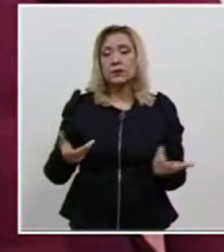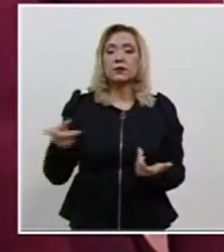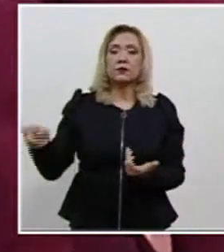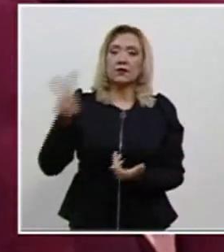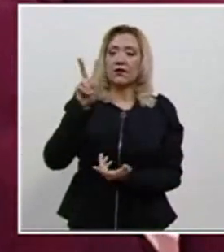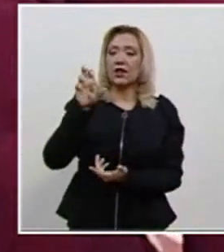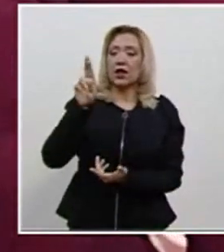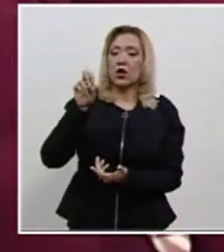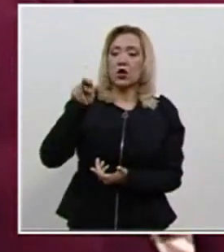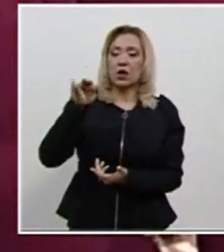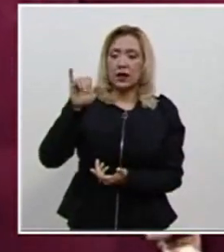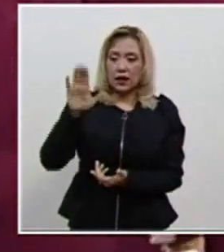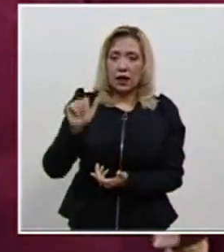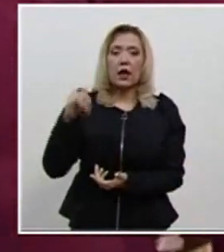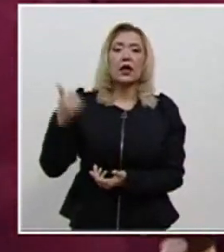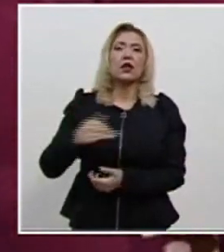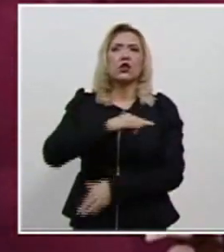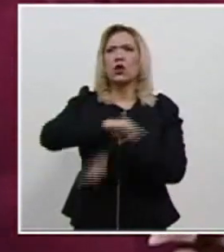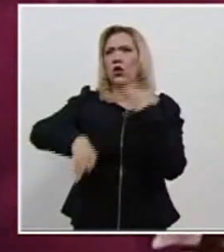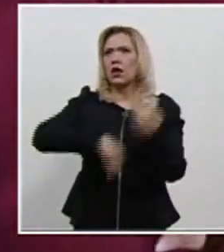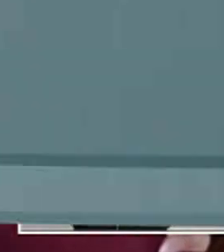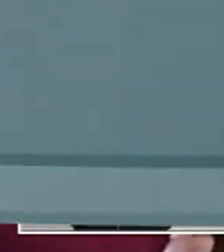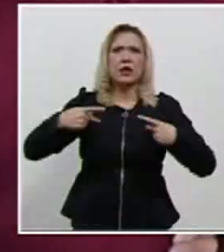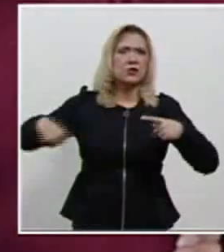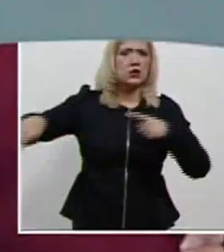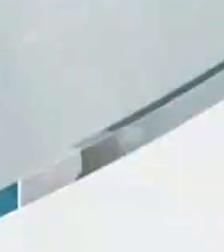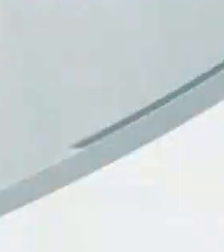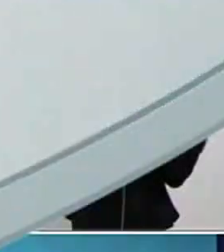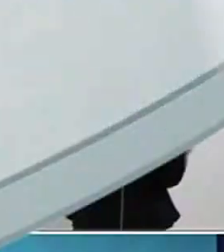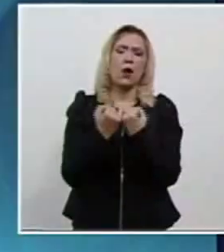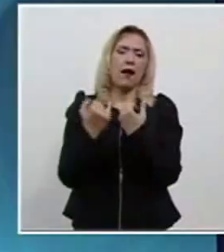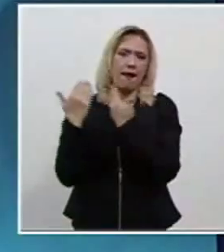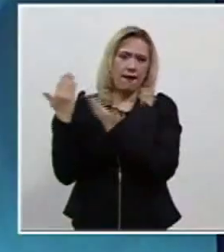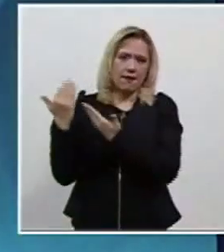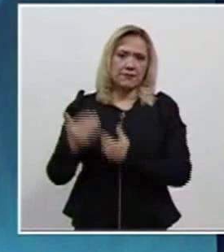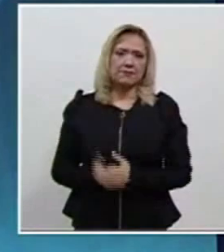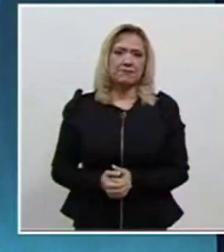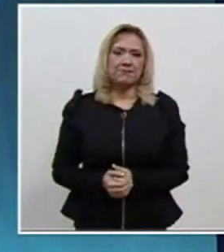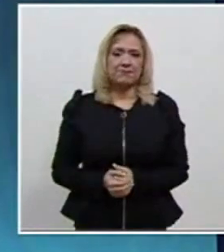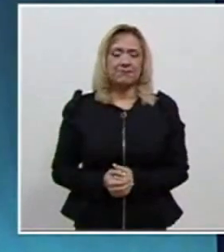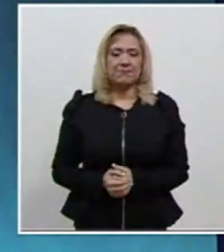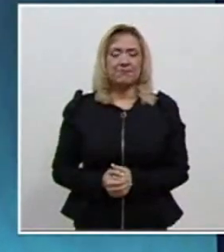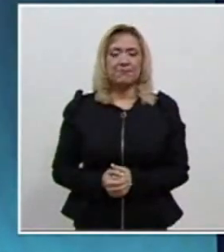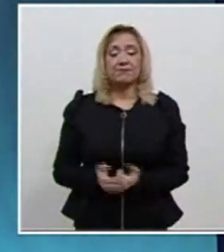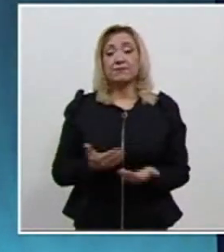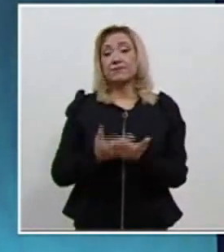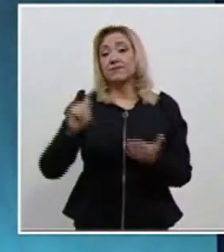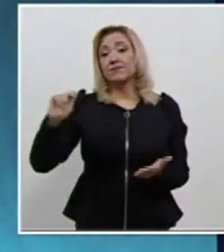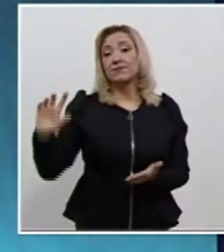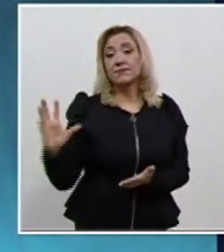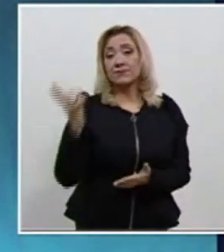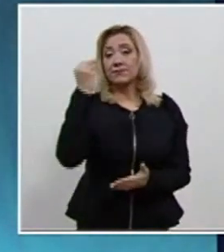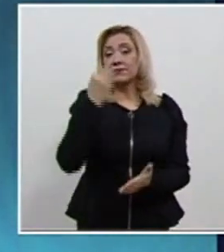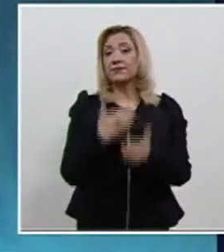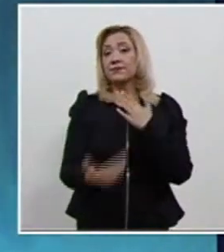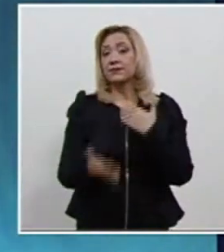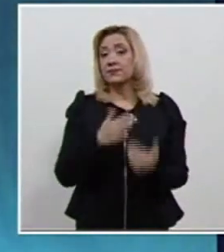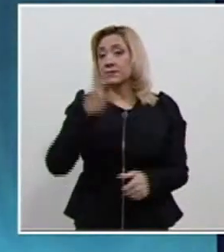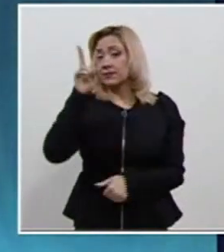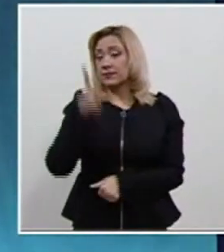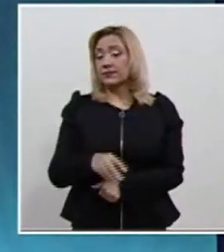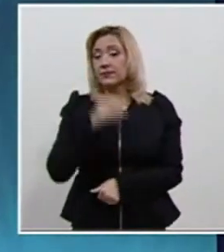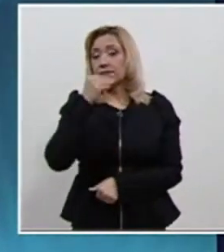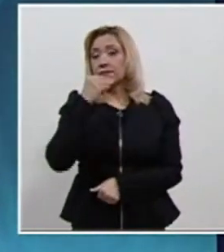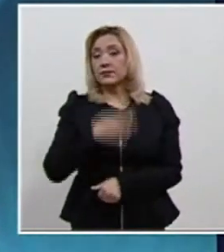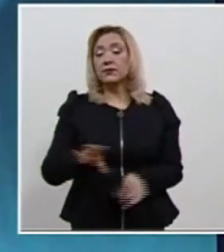de Verónica como de todas las víctimas. Las nuevas tecnologías tienen una relación